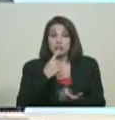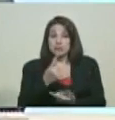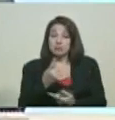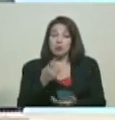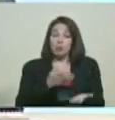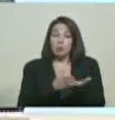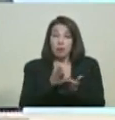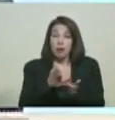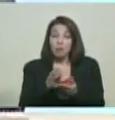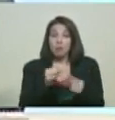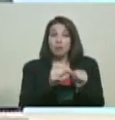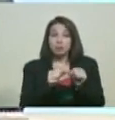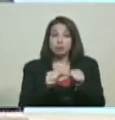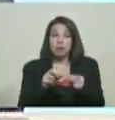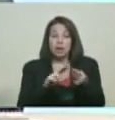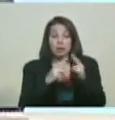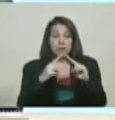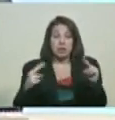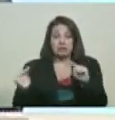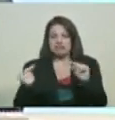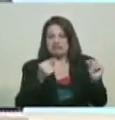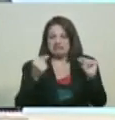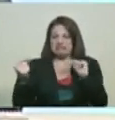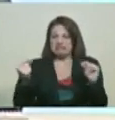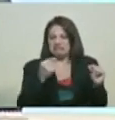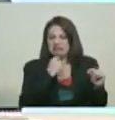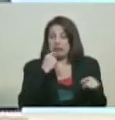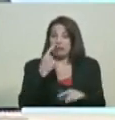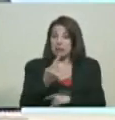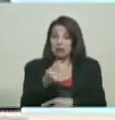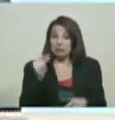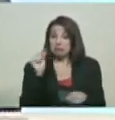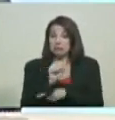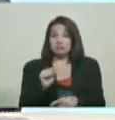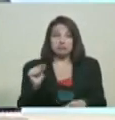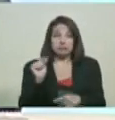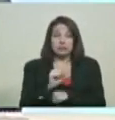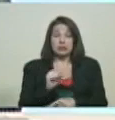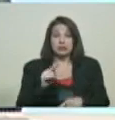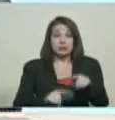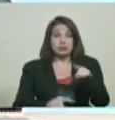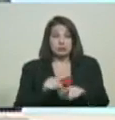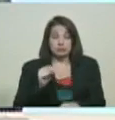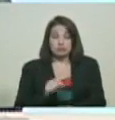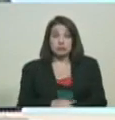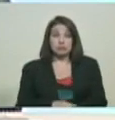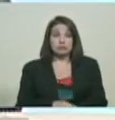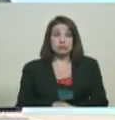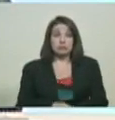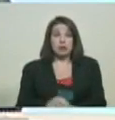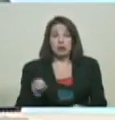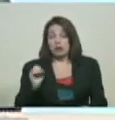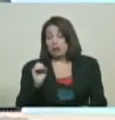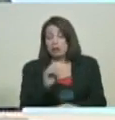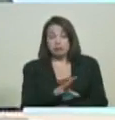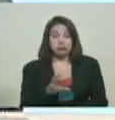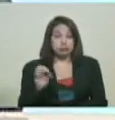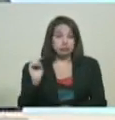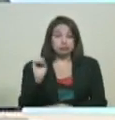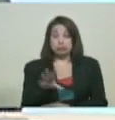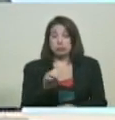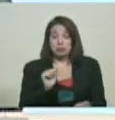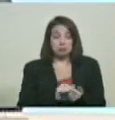a mi contrincante al más violento de todo al que salió a tirar piedra al que salió con un